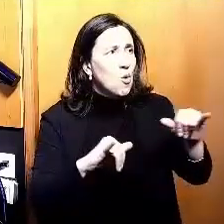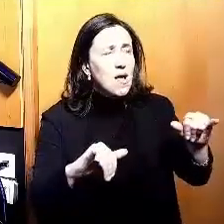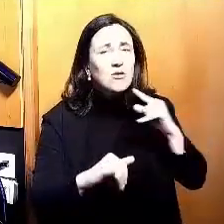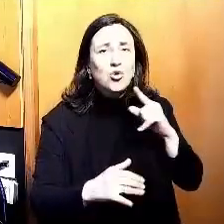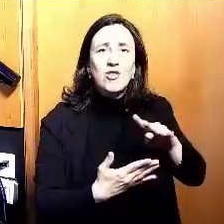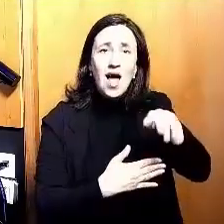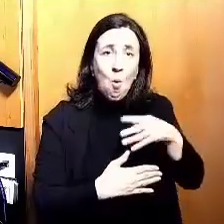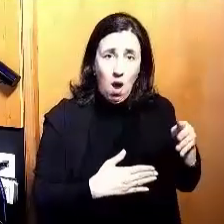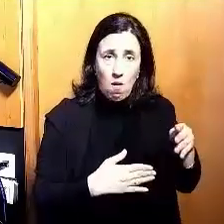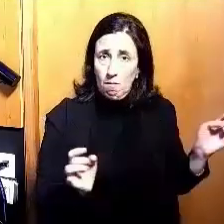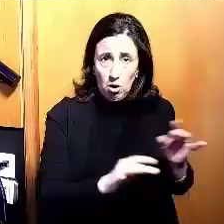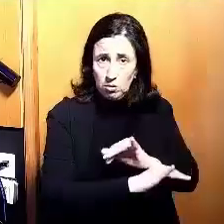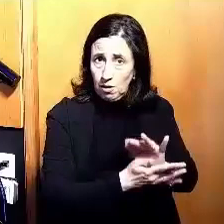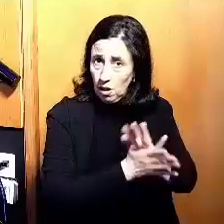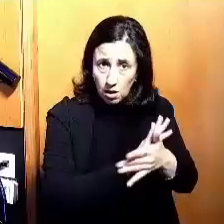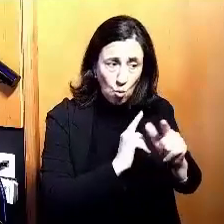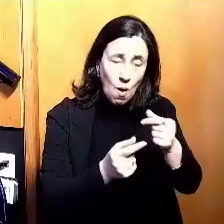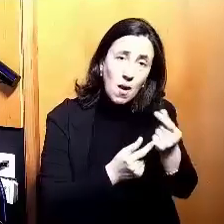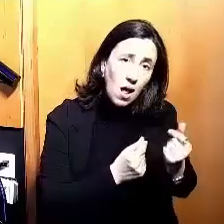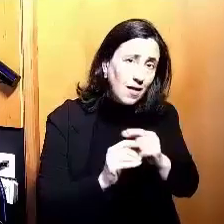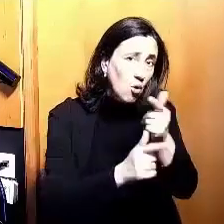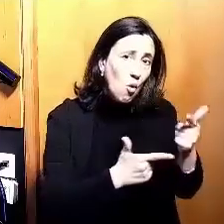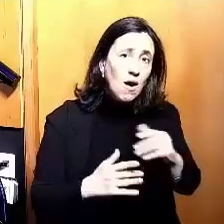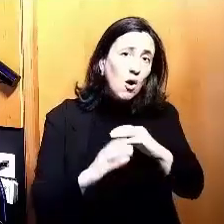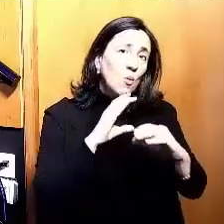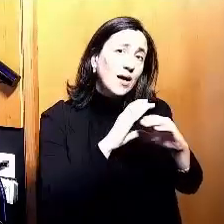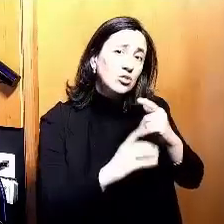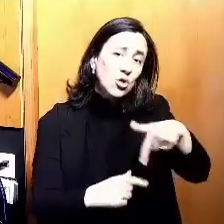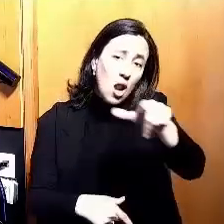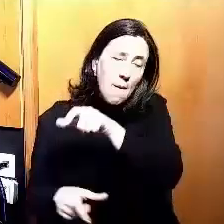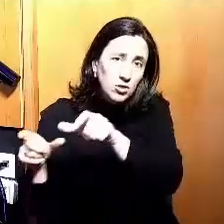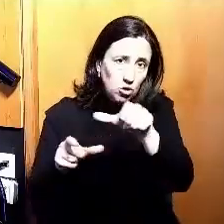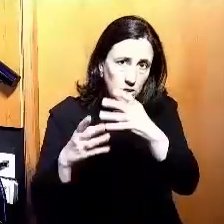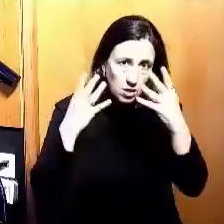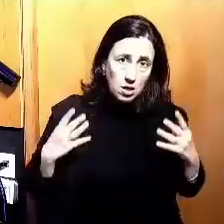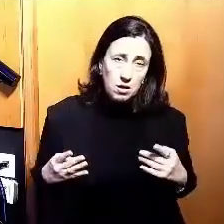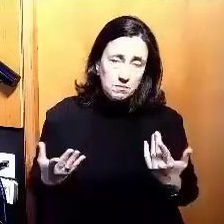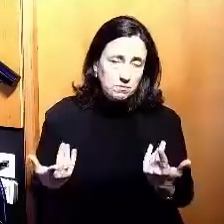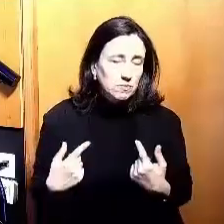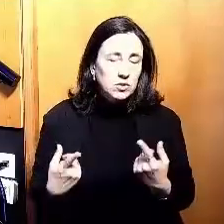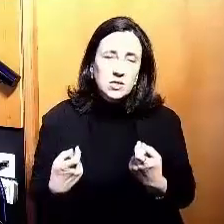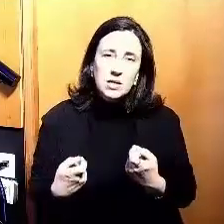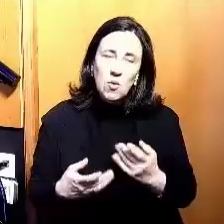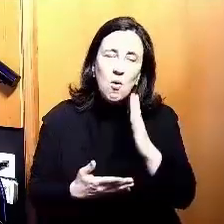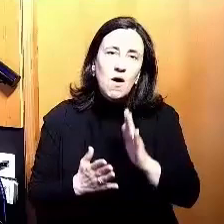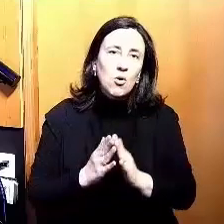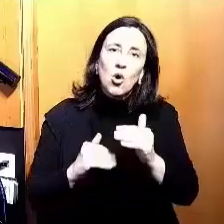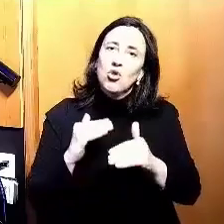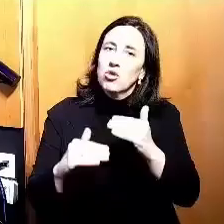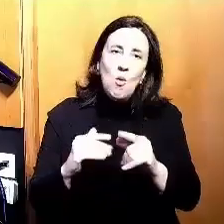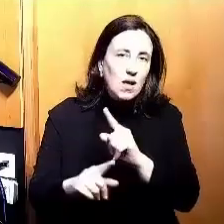y se acaba, y se cierra, y no hay fondos, y no hay comunicación ni involucramiento cívico. Eso no puede seguir, por favor,